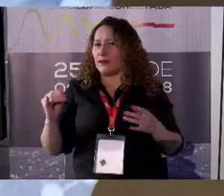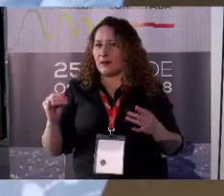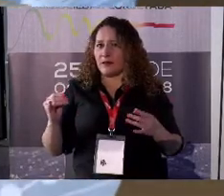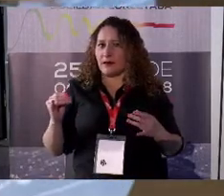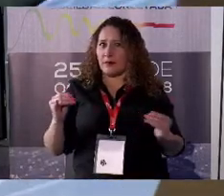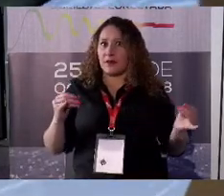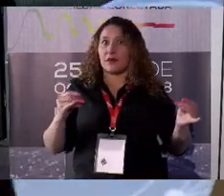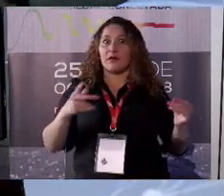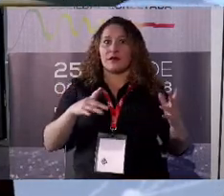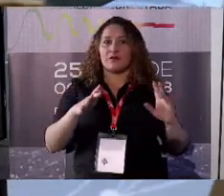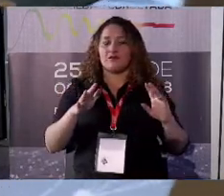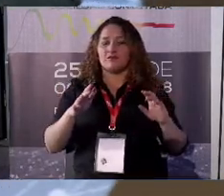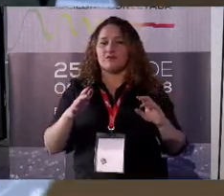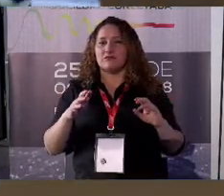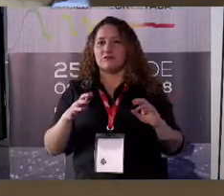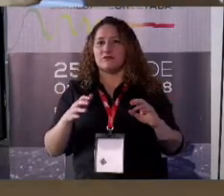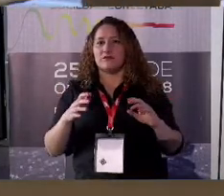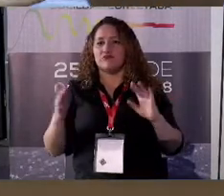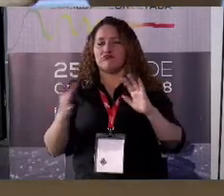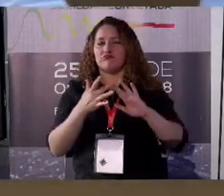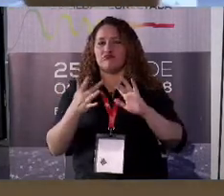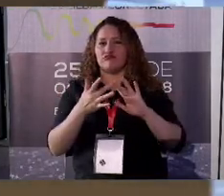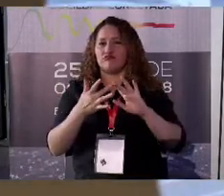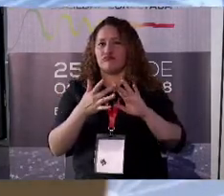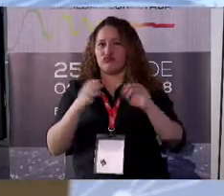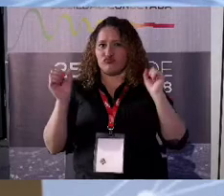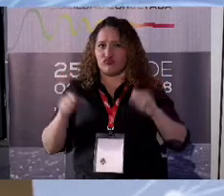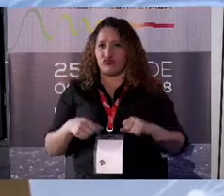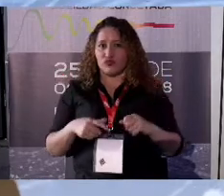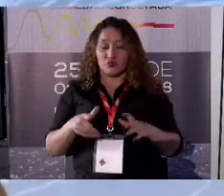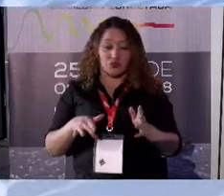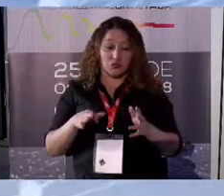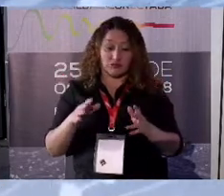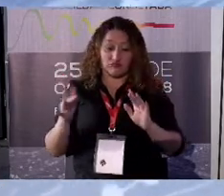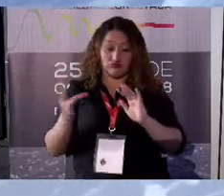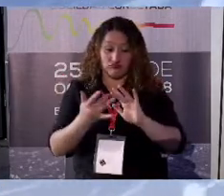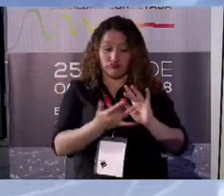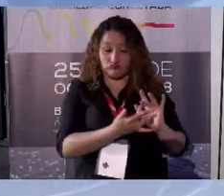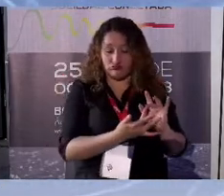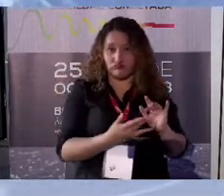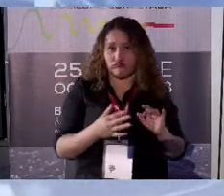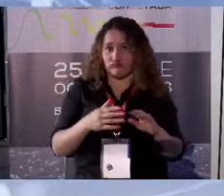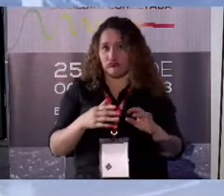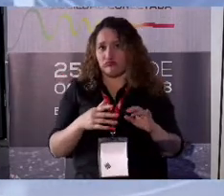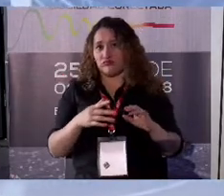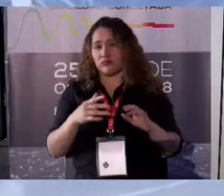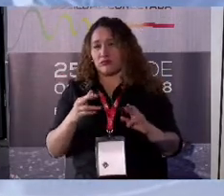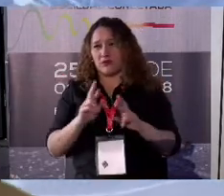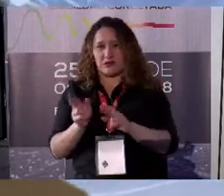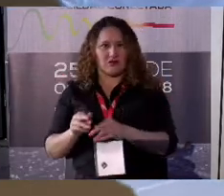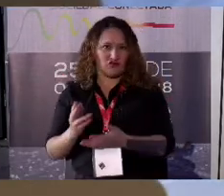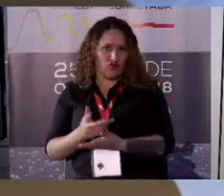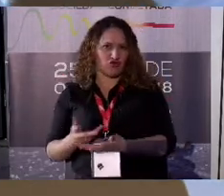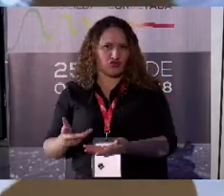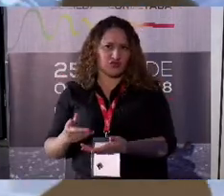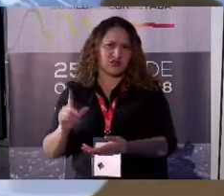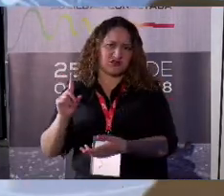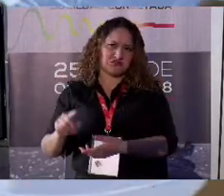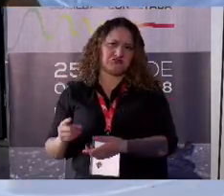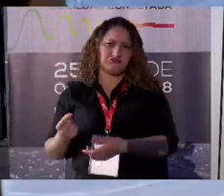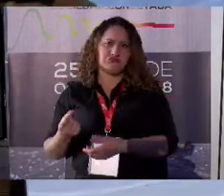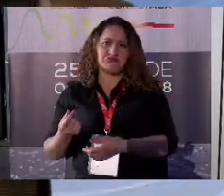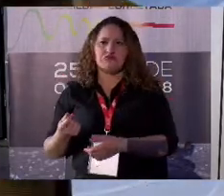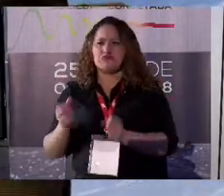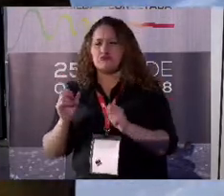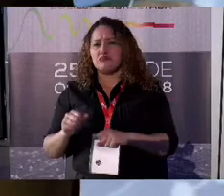capacidad. Posiblemente la conectividad va a ser de bajo costo en el lado de Internet de las cosas y vamos a tener